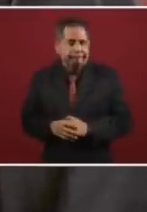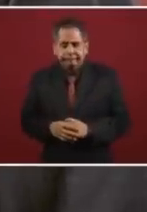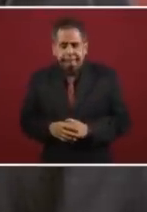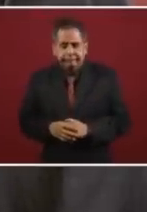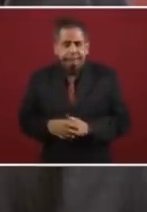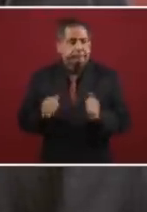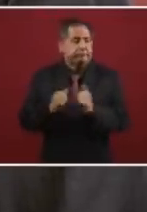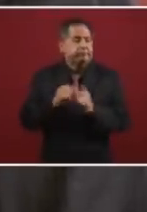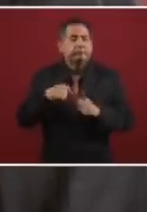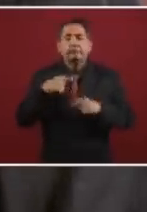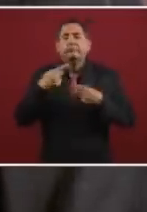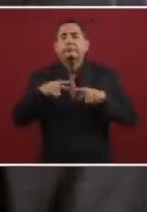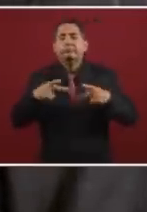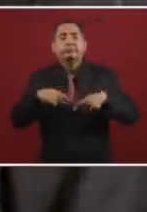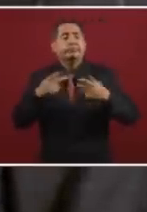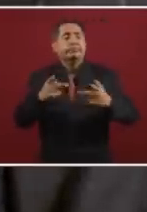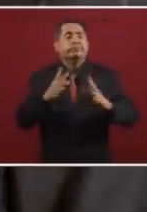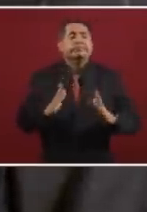participativa